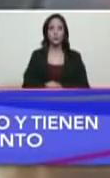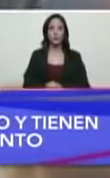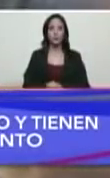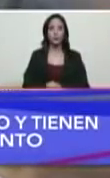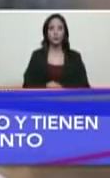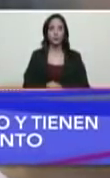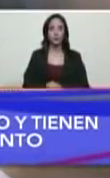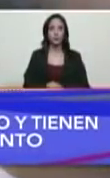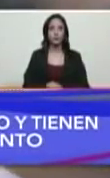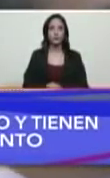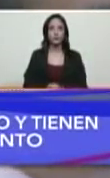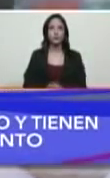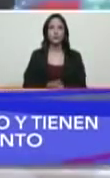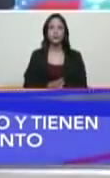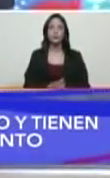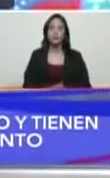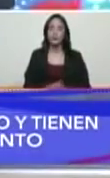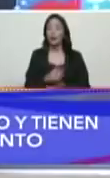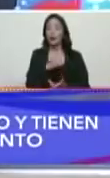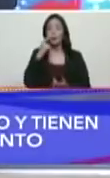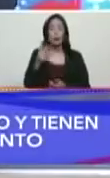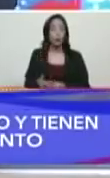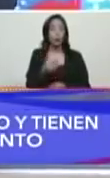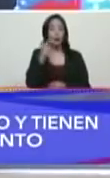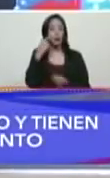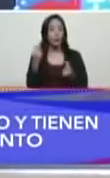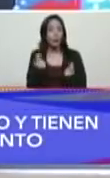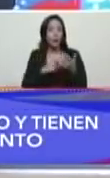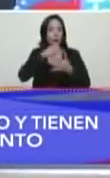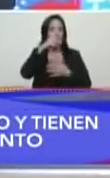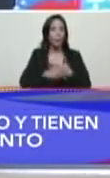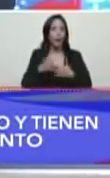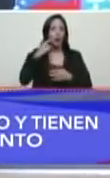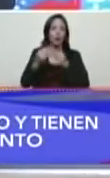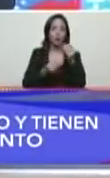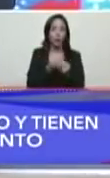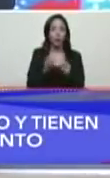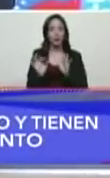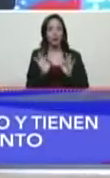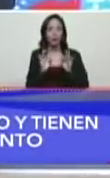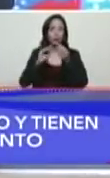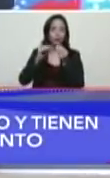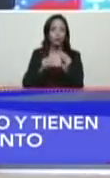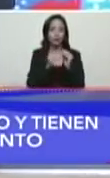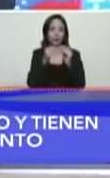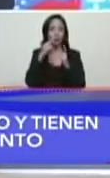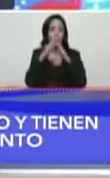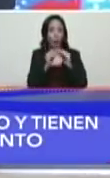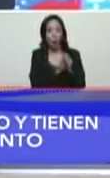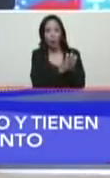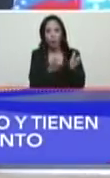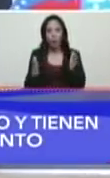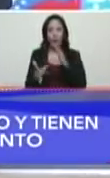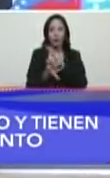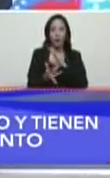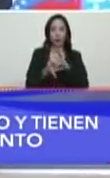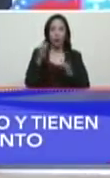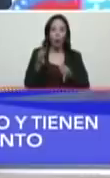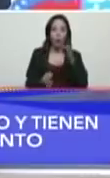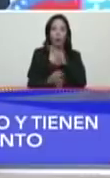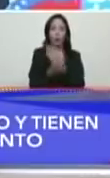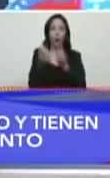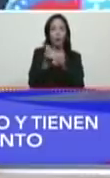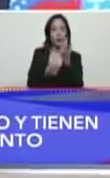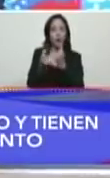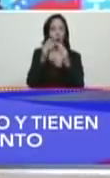Eso es vital, estar pendiente del plan, los detalles, las condiciones técnicas, jurídicas,